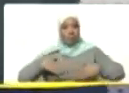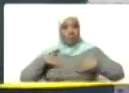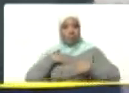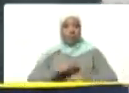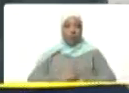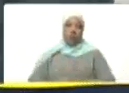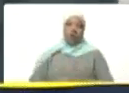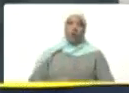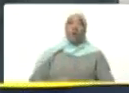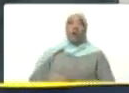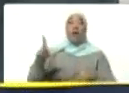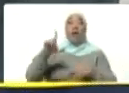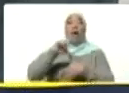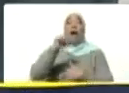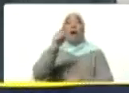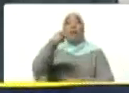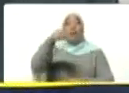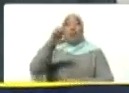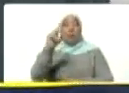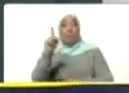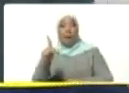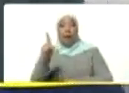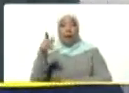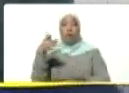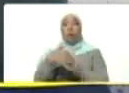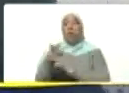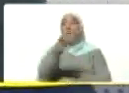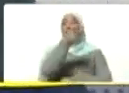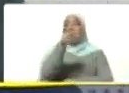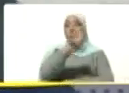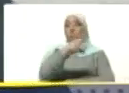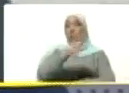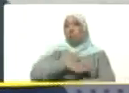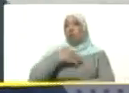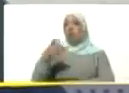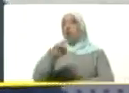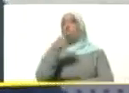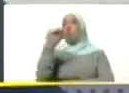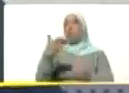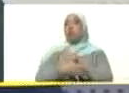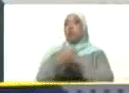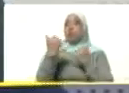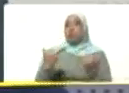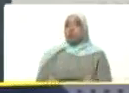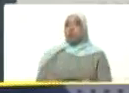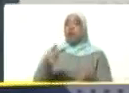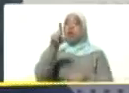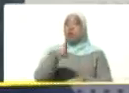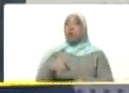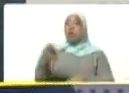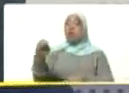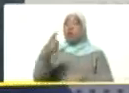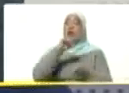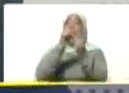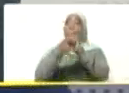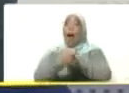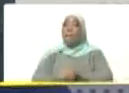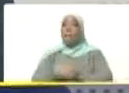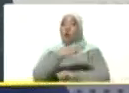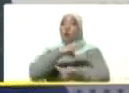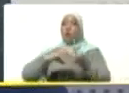ALBA TCP does not seek. El ALBA TCP no busca. To replace other forms of regional integration. Sustituir otras